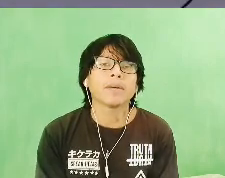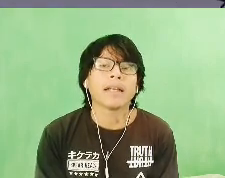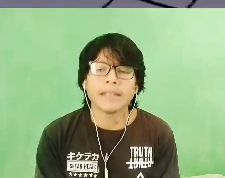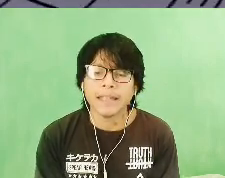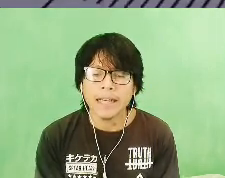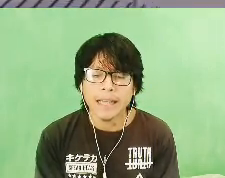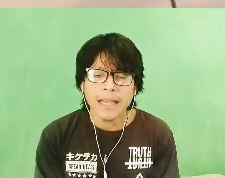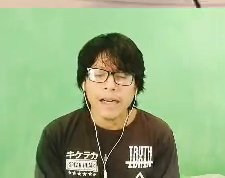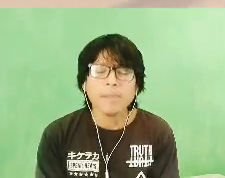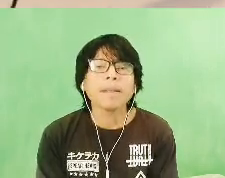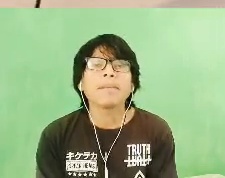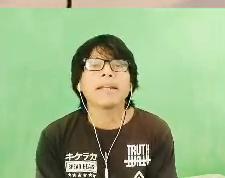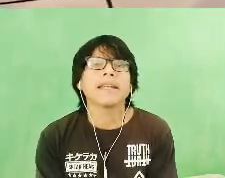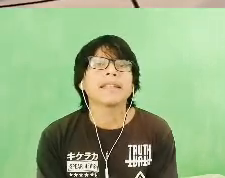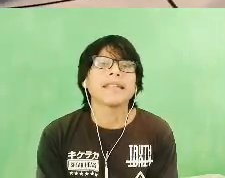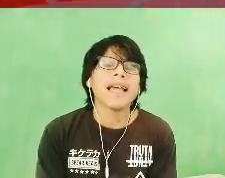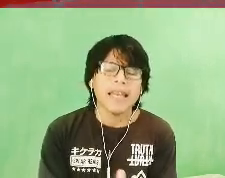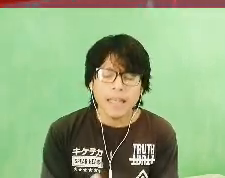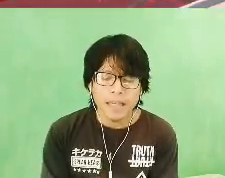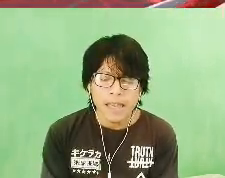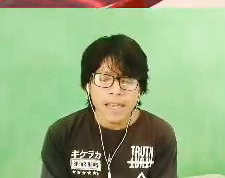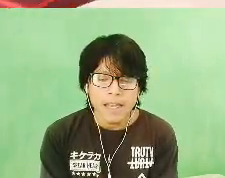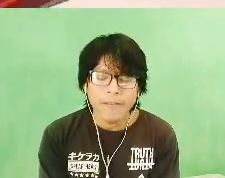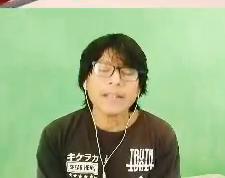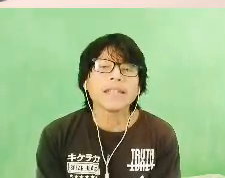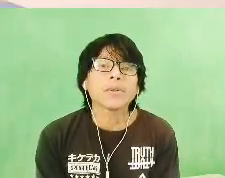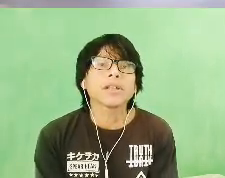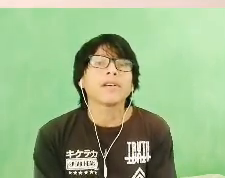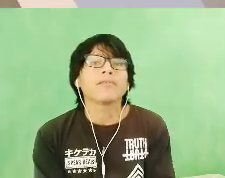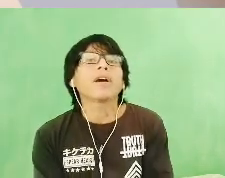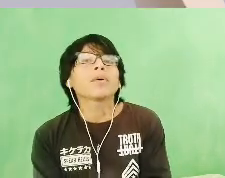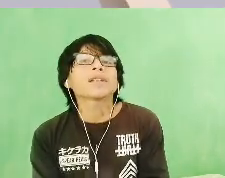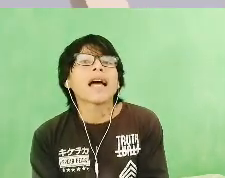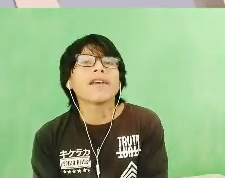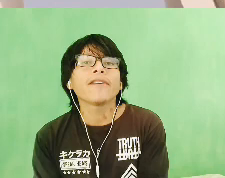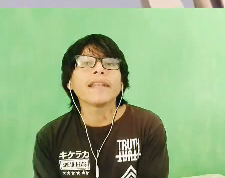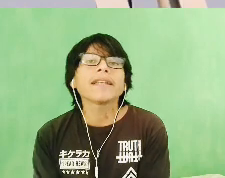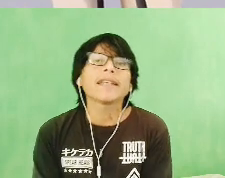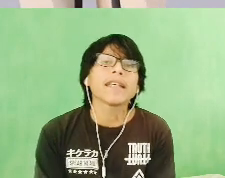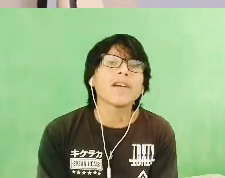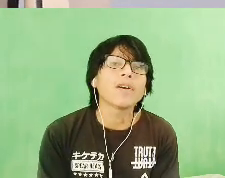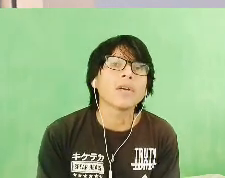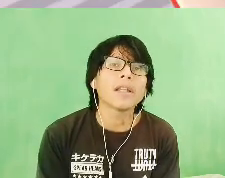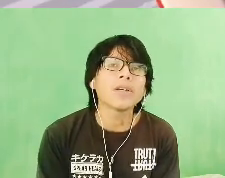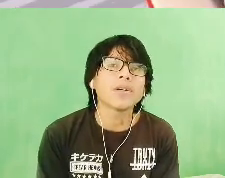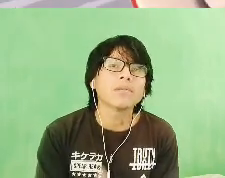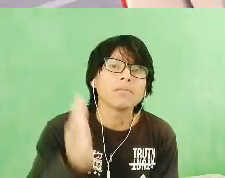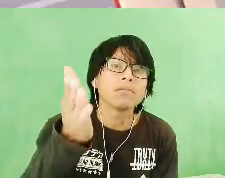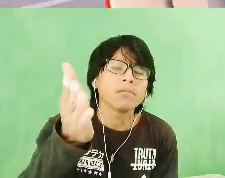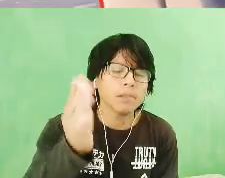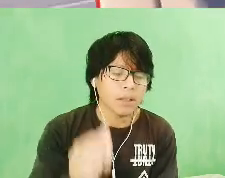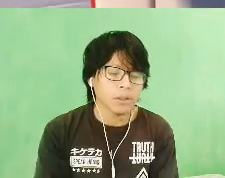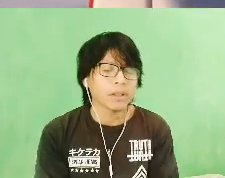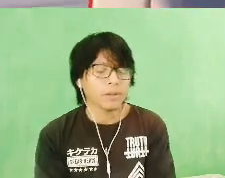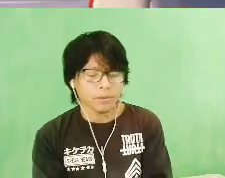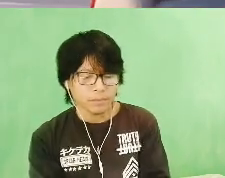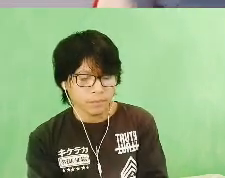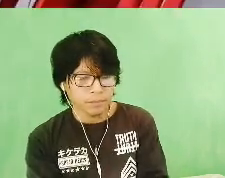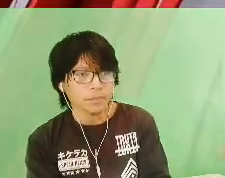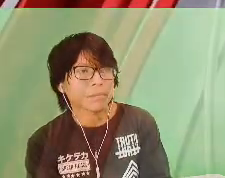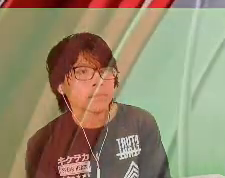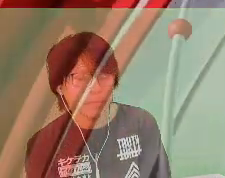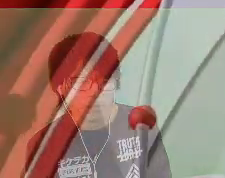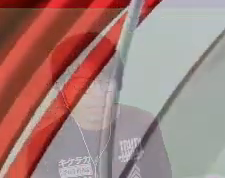prensa Samuel García, rápidamente sale Francisco Cienfuegos a defenderse. ¿Y qué fue lo que dijo? Pues dijo